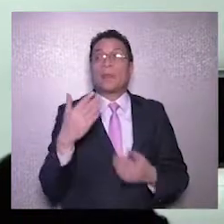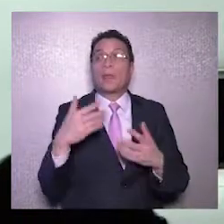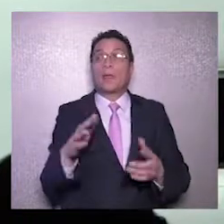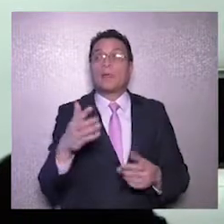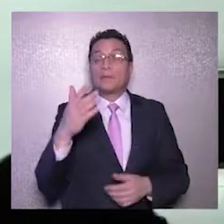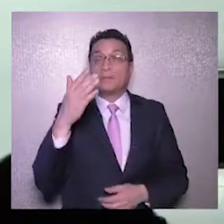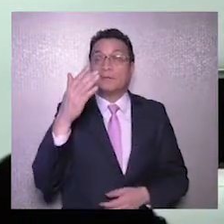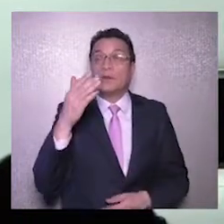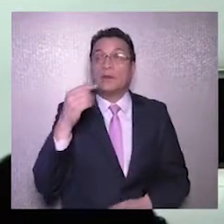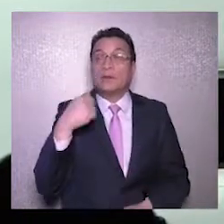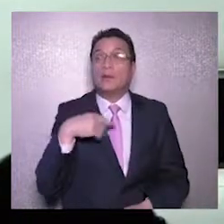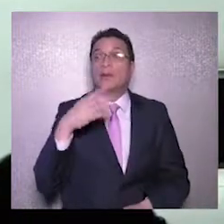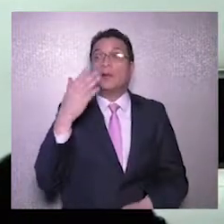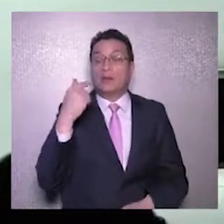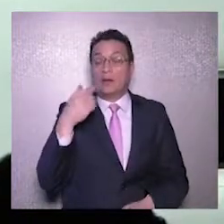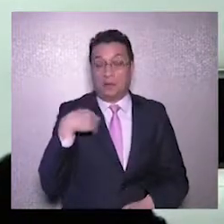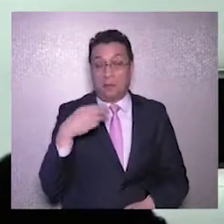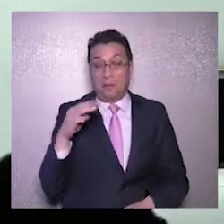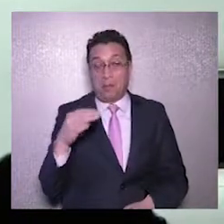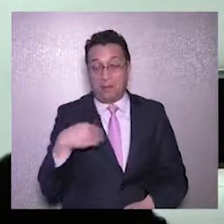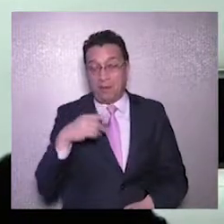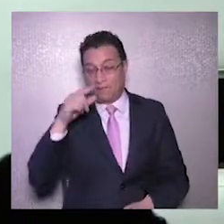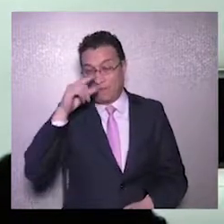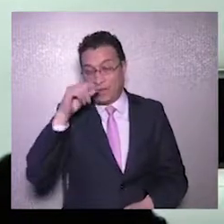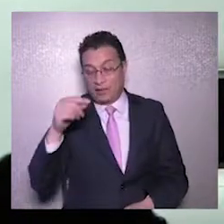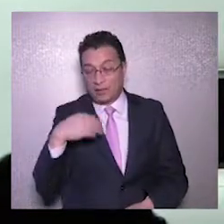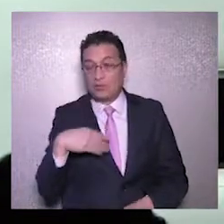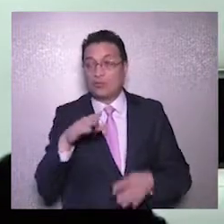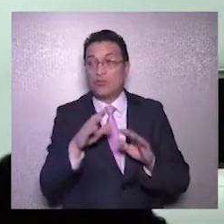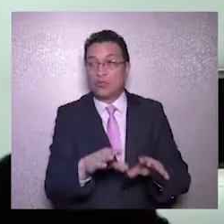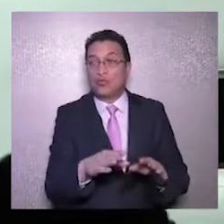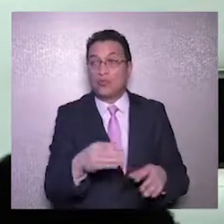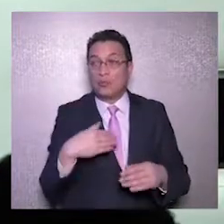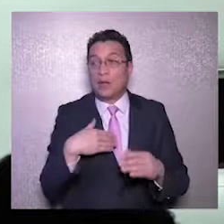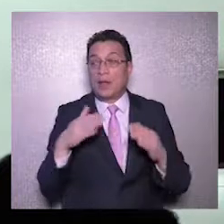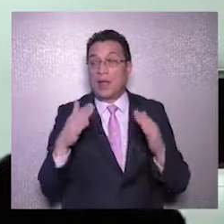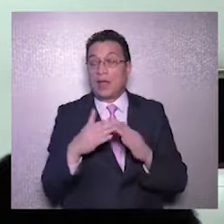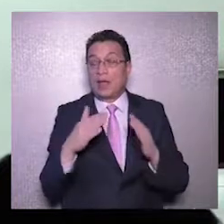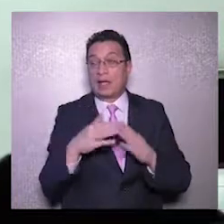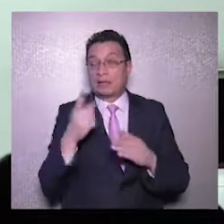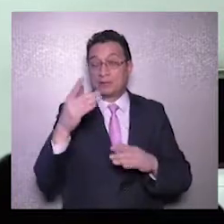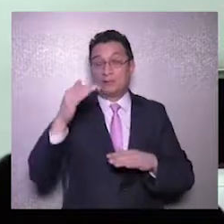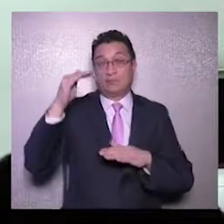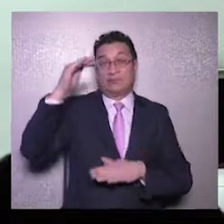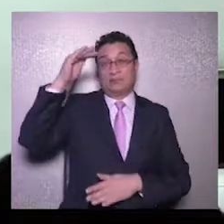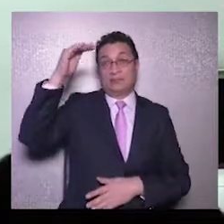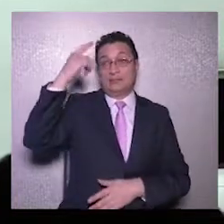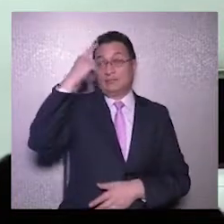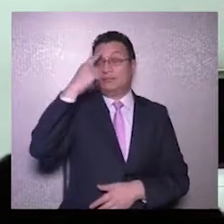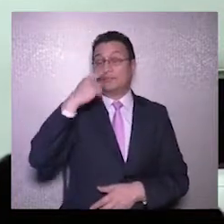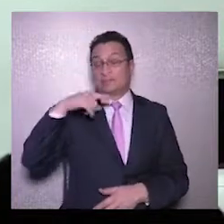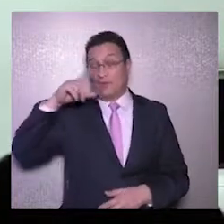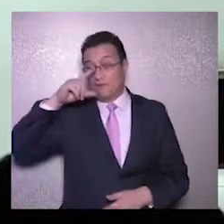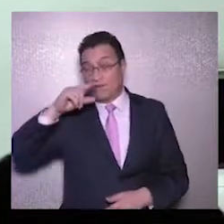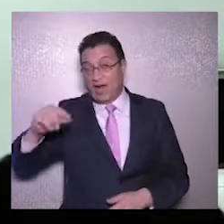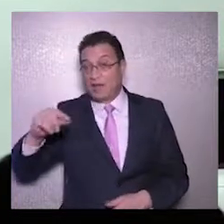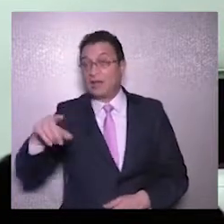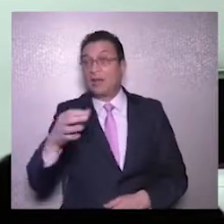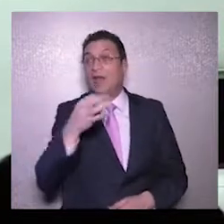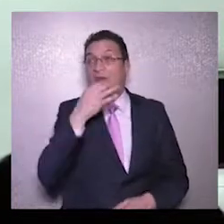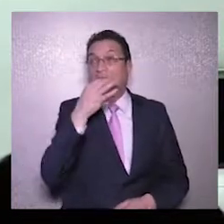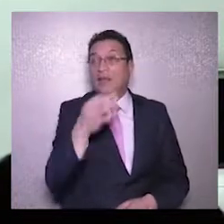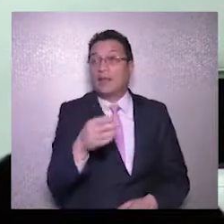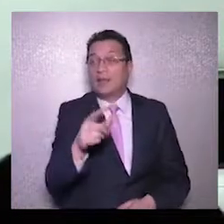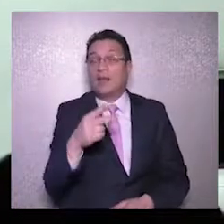mamá era freísta, porque yo me acuerdo porque en la casa hay un póster inmenso con la figura de Frei así y decía,